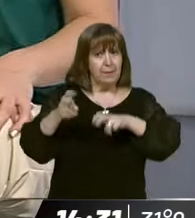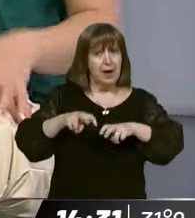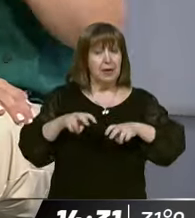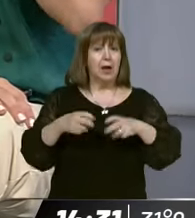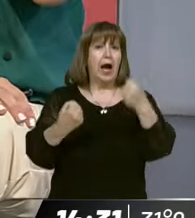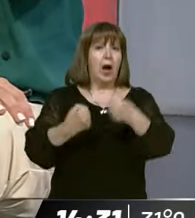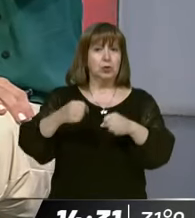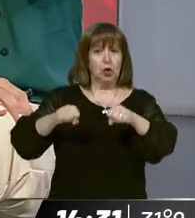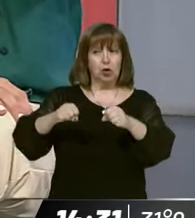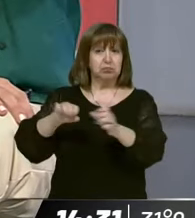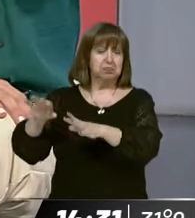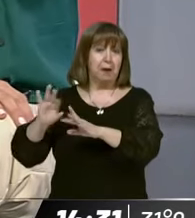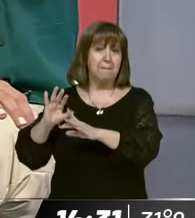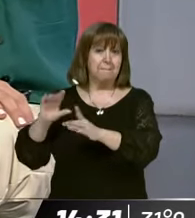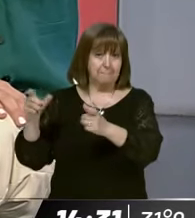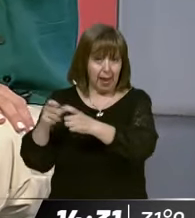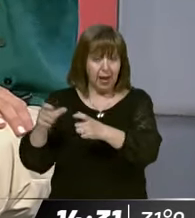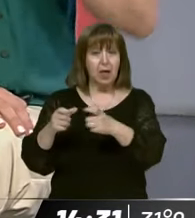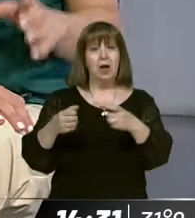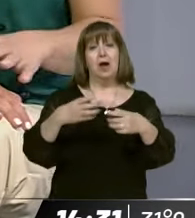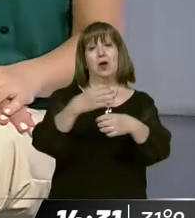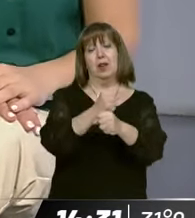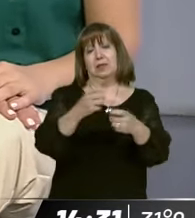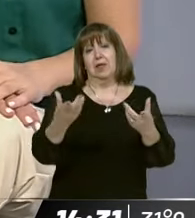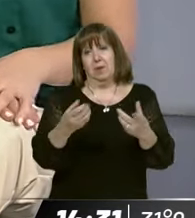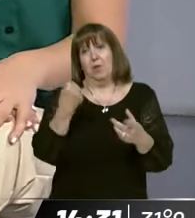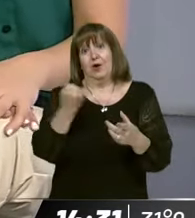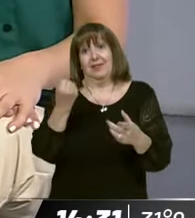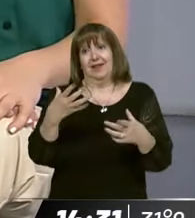menos auto, menos moto, más colectivo. Exactamente, ante la crisis, una alternativa un poco más económica.